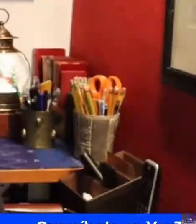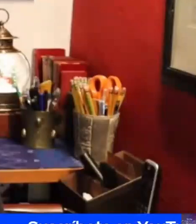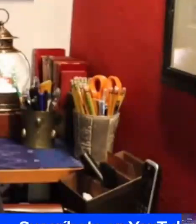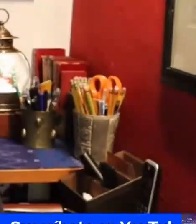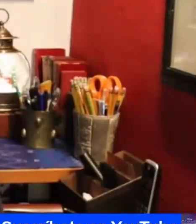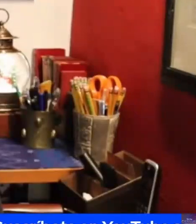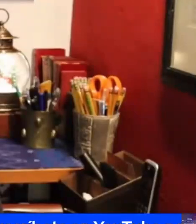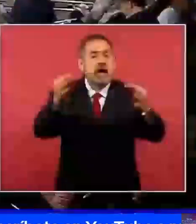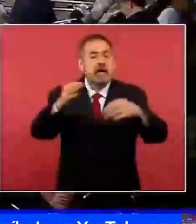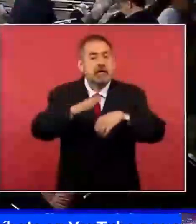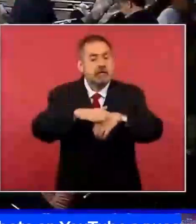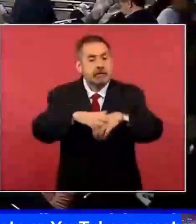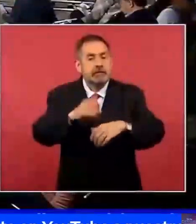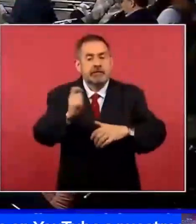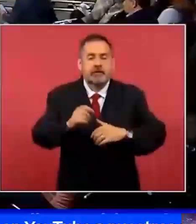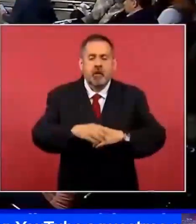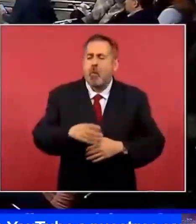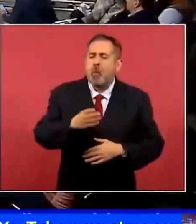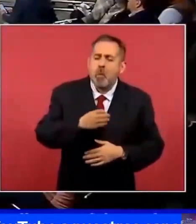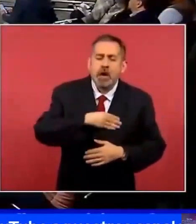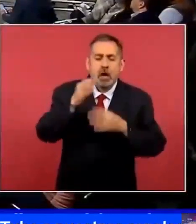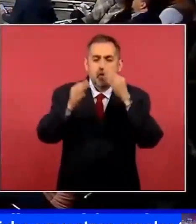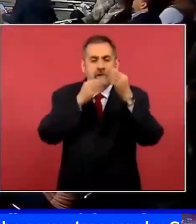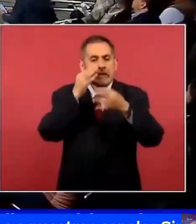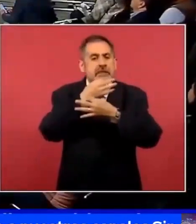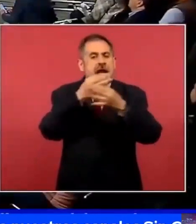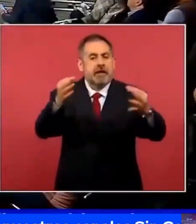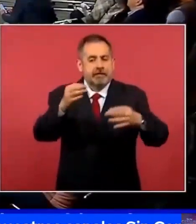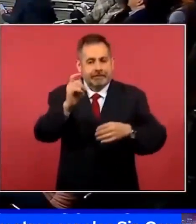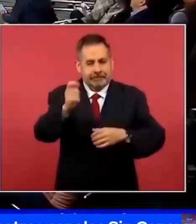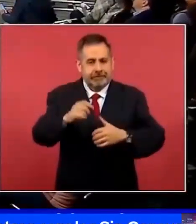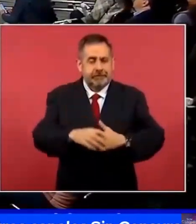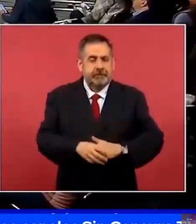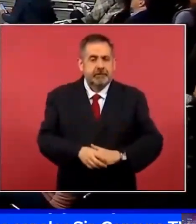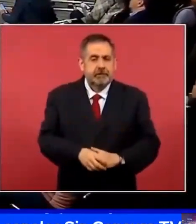Adri? Muy buena noticia.